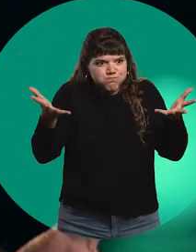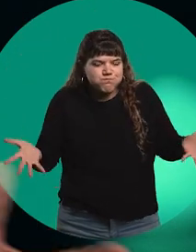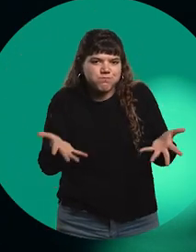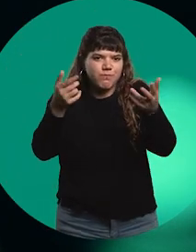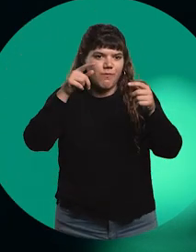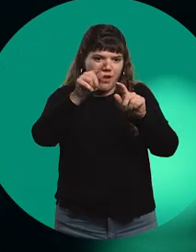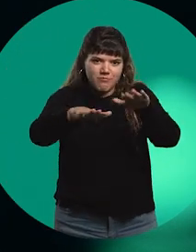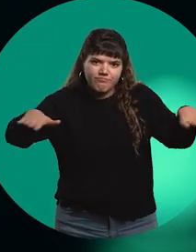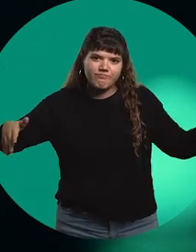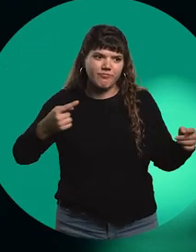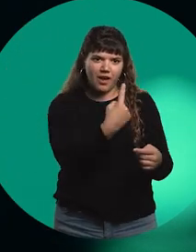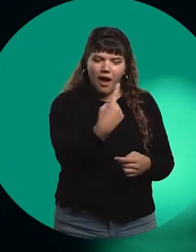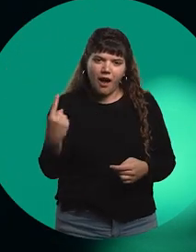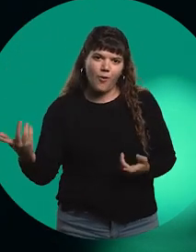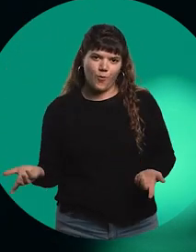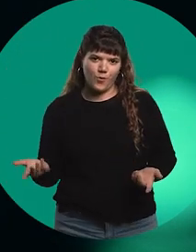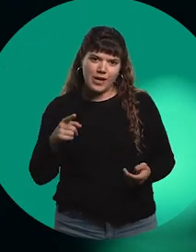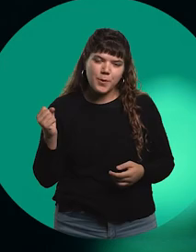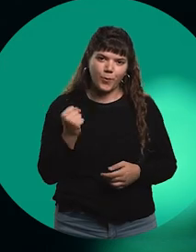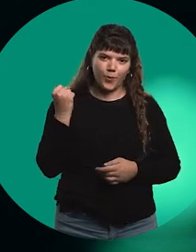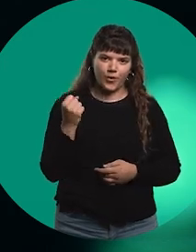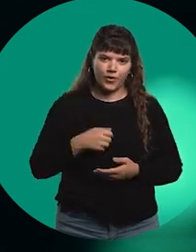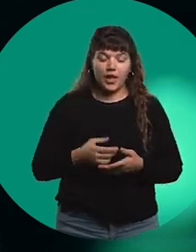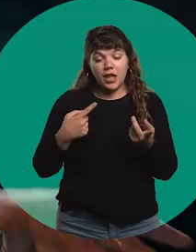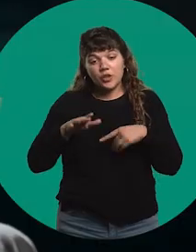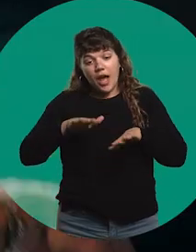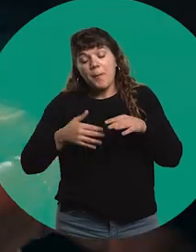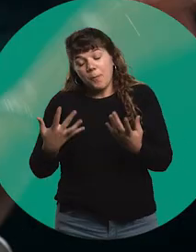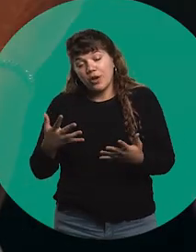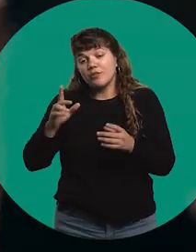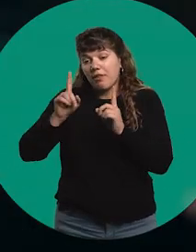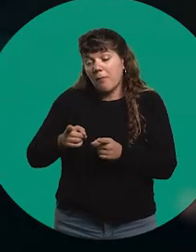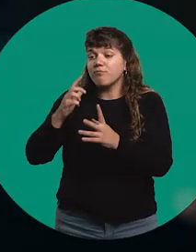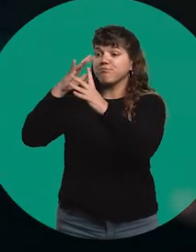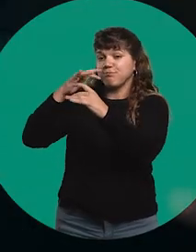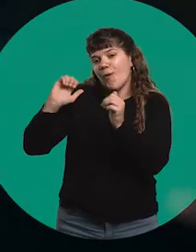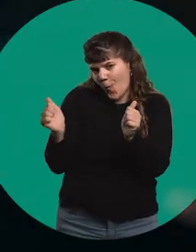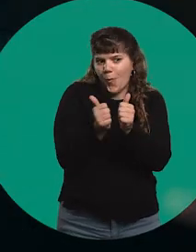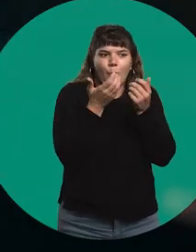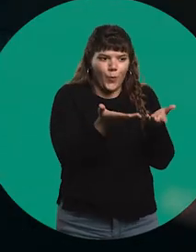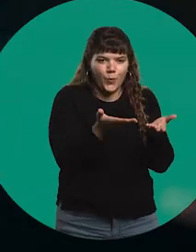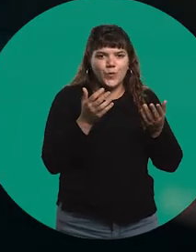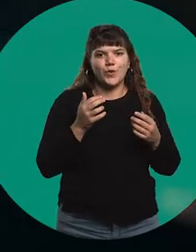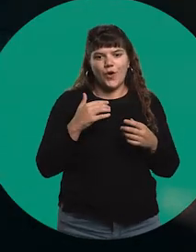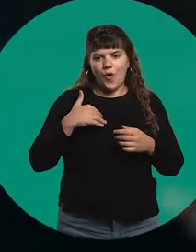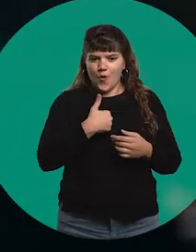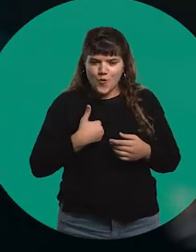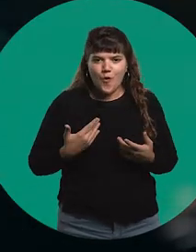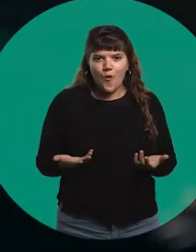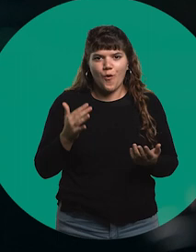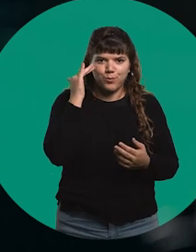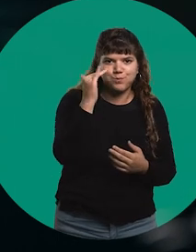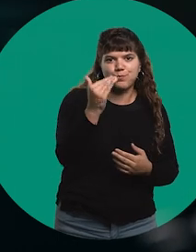aflorar lo mejor de cada uno. Y, bueno, a veces lo encontramos, la corneta es parte de esa figura, de